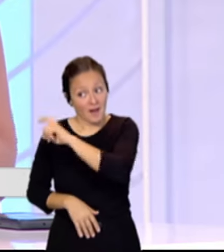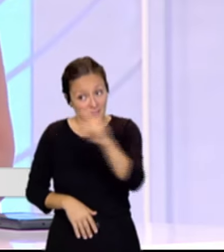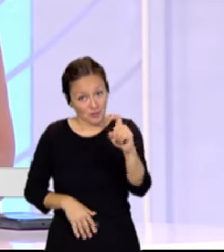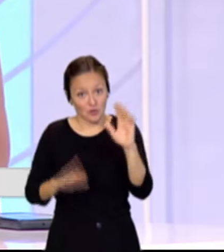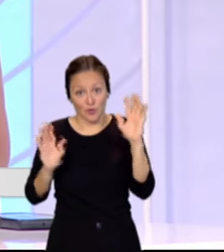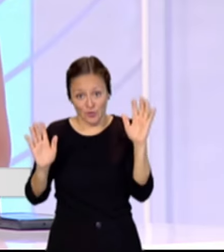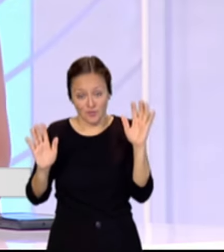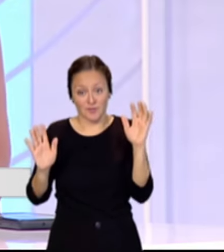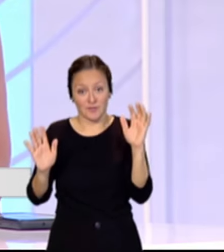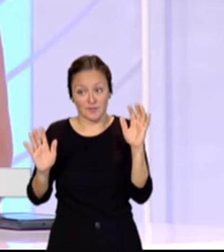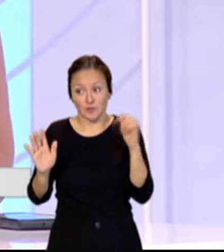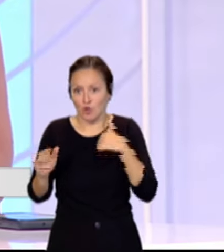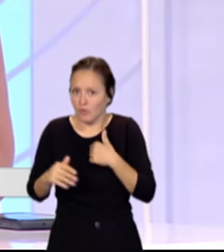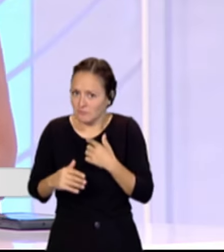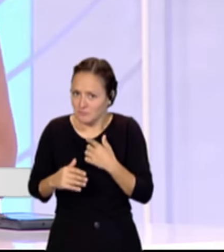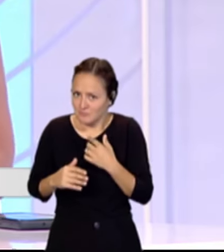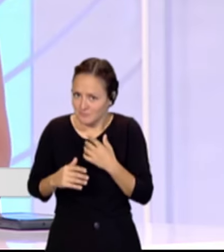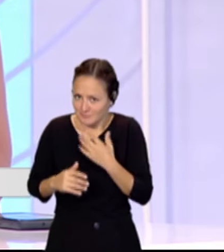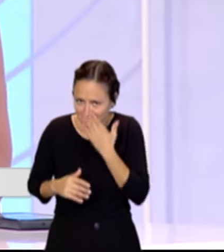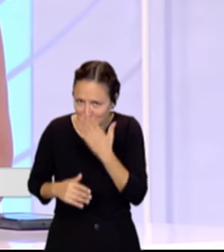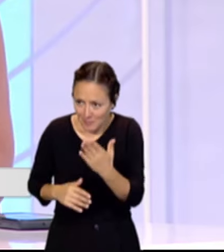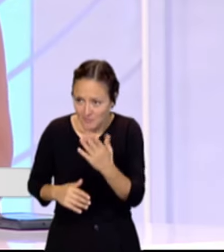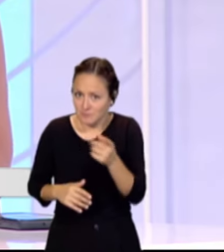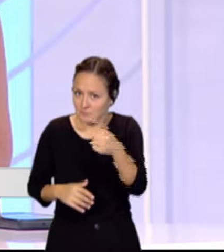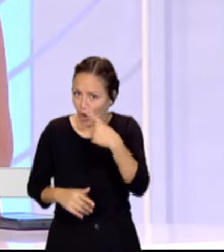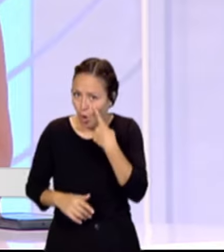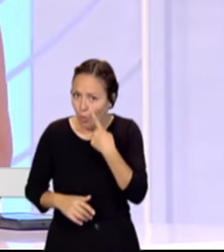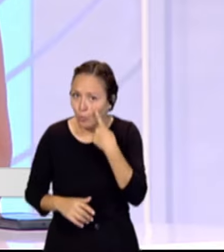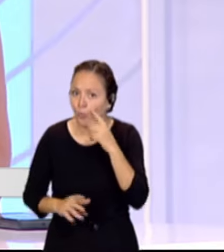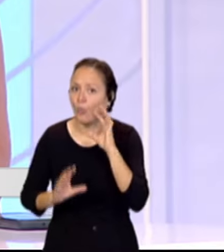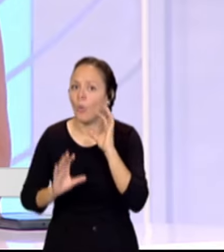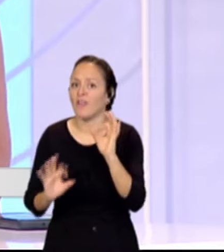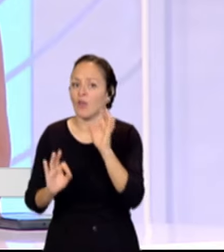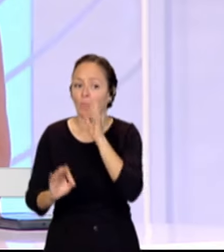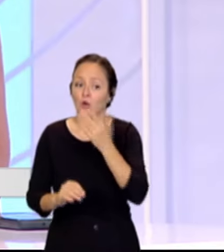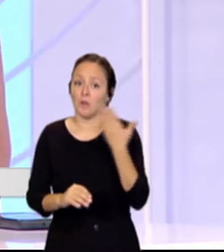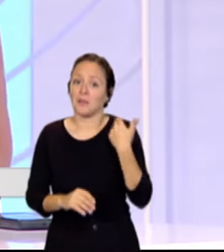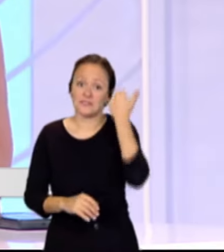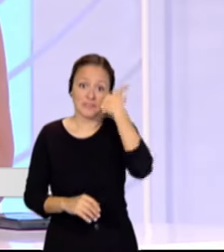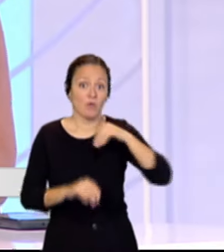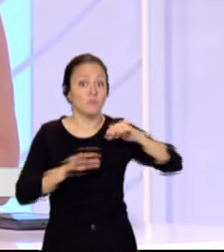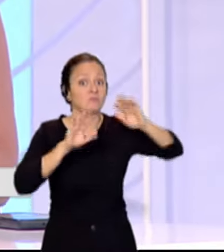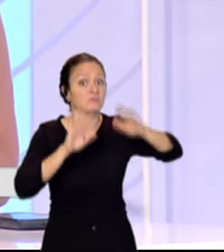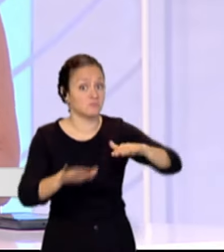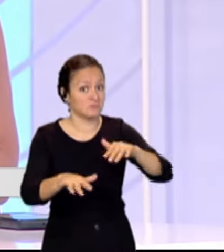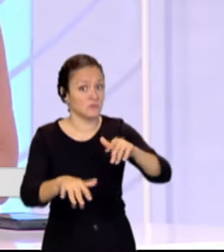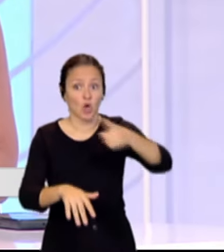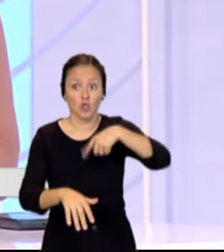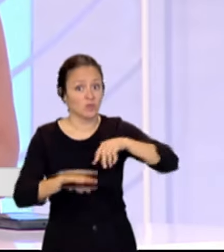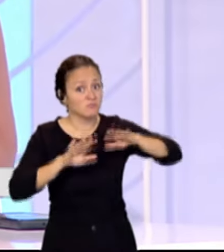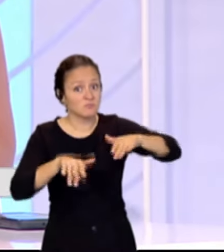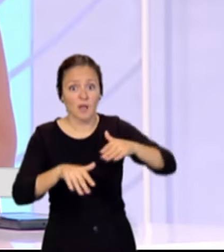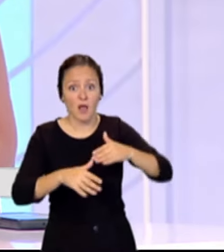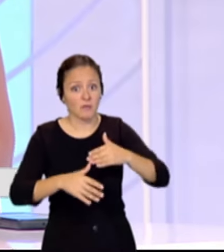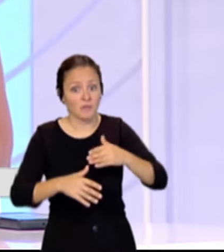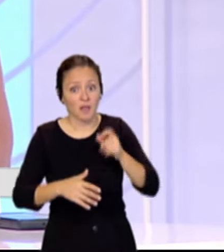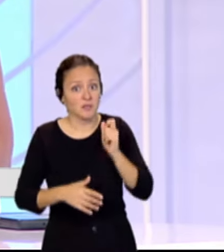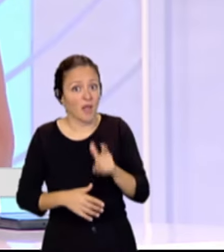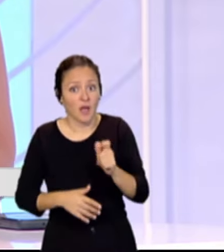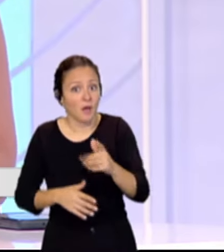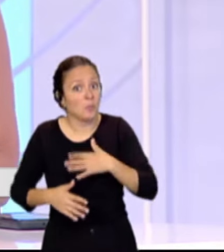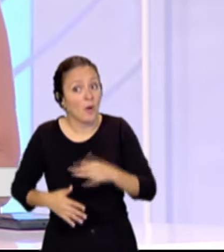vamos con mi más buena voluntad que tengan mucho cuidado que la gente que salió a la calle el sábado vuelvo a decir va a salir las veces que sea y que a lo mejor la